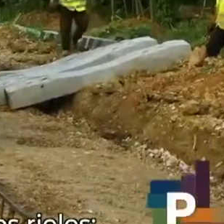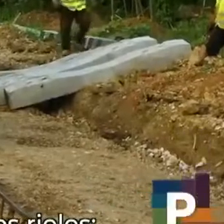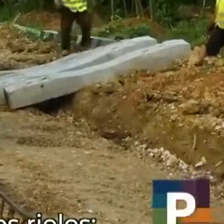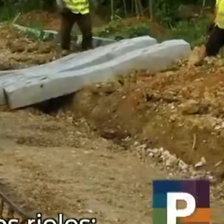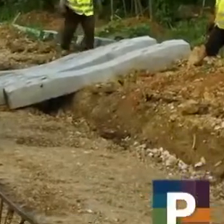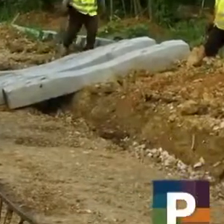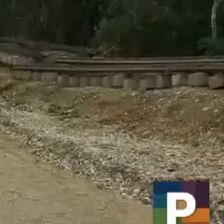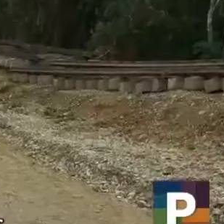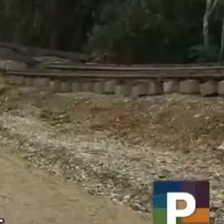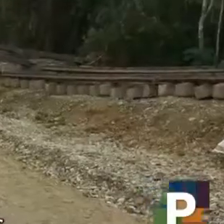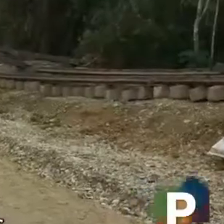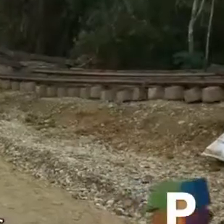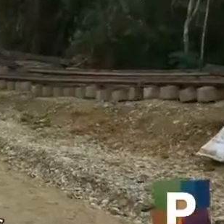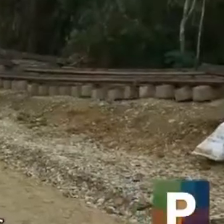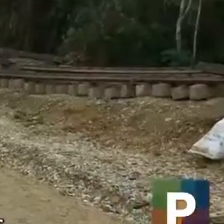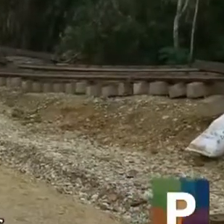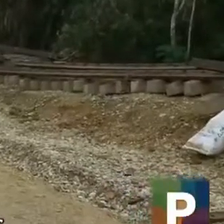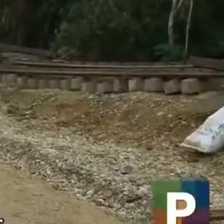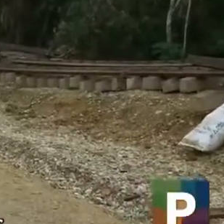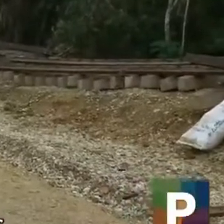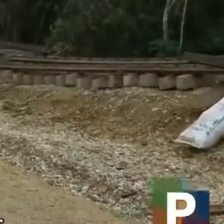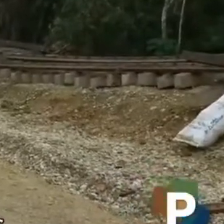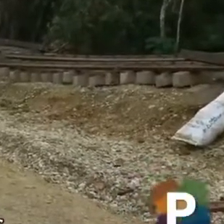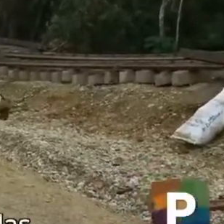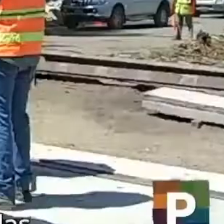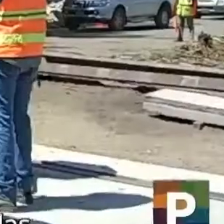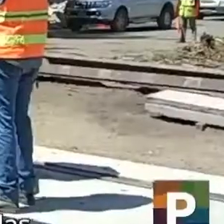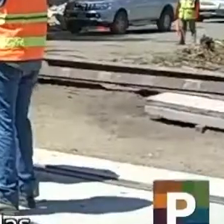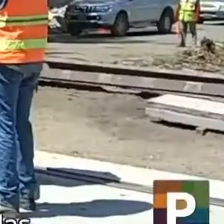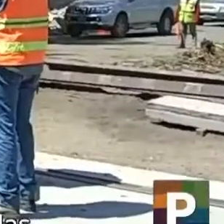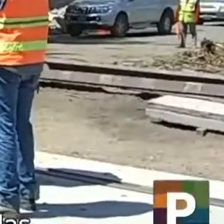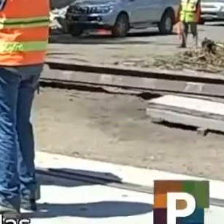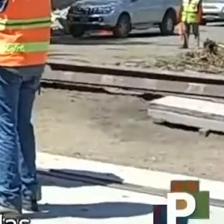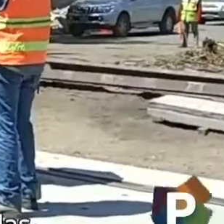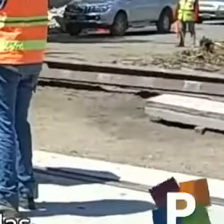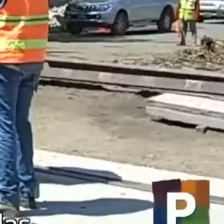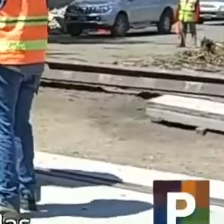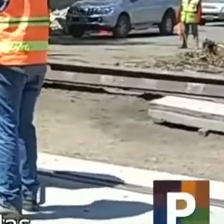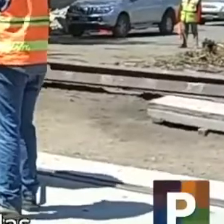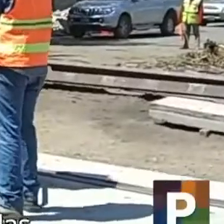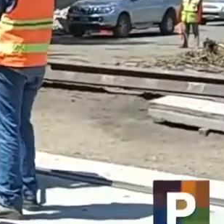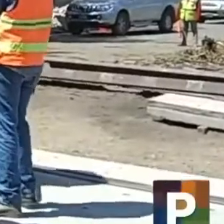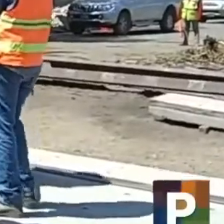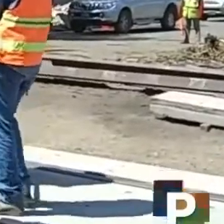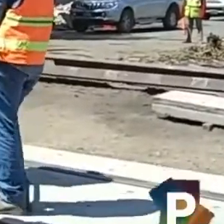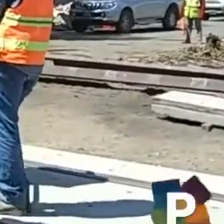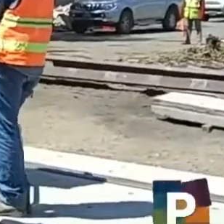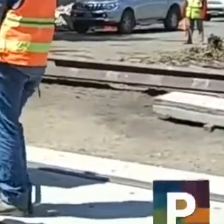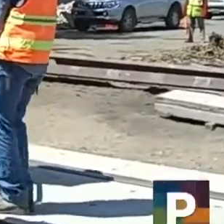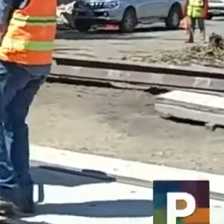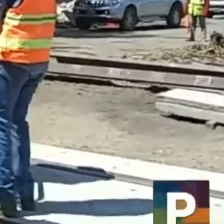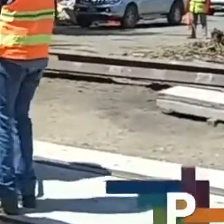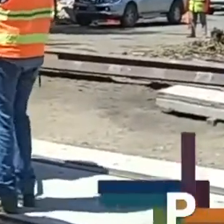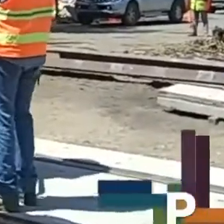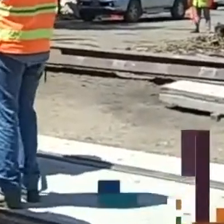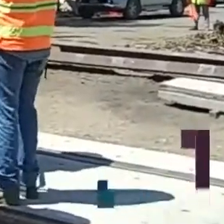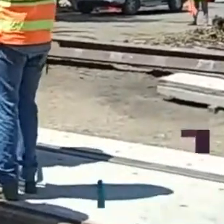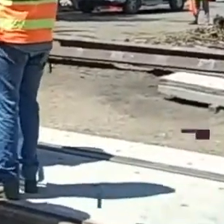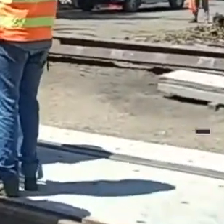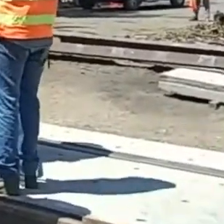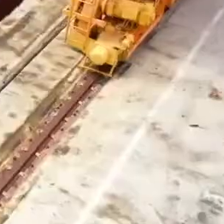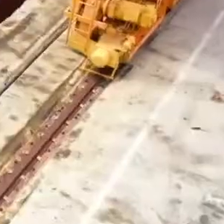los rieles. Se preparan los cruces vehiculares con el armado de piezas prefabricadas para ser integradas a la